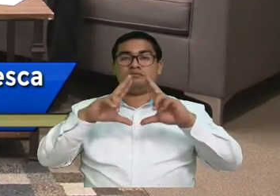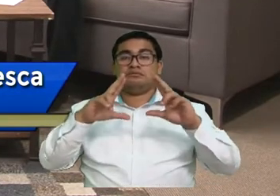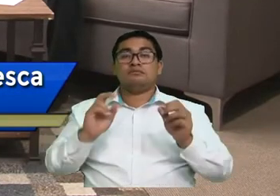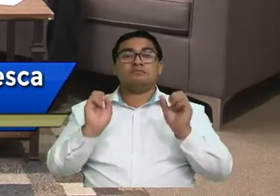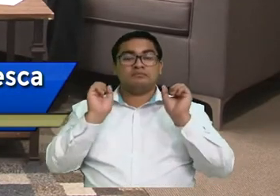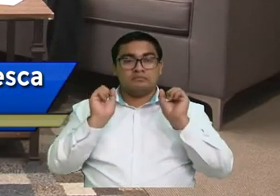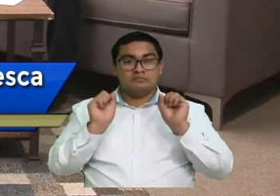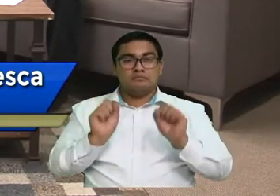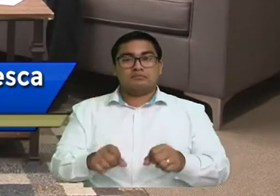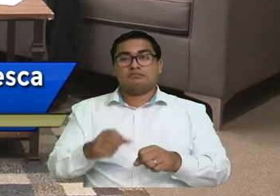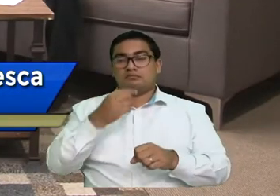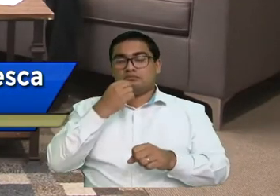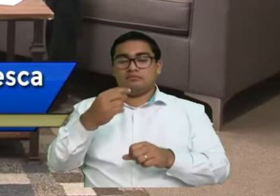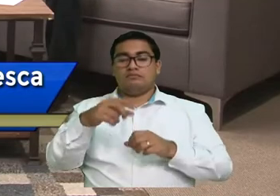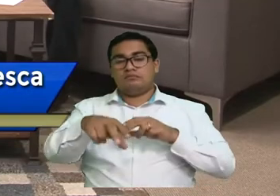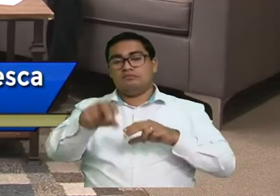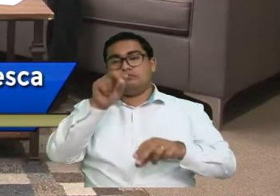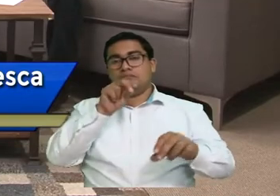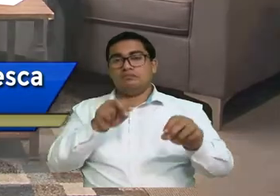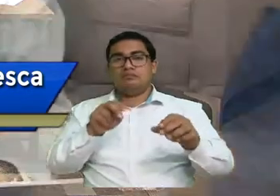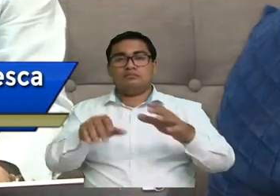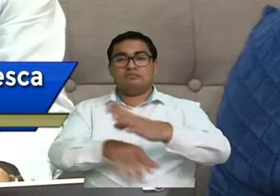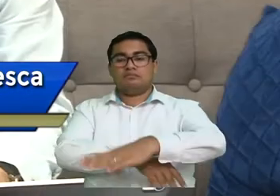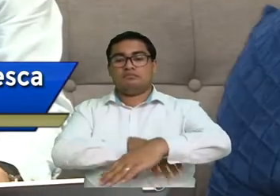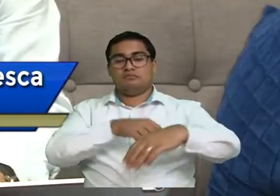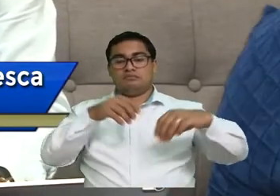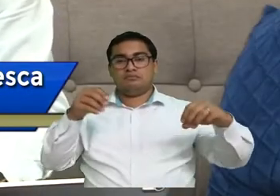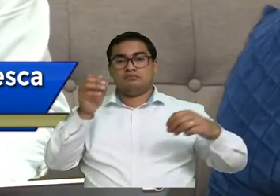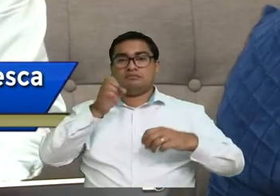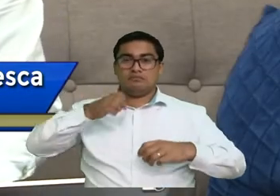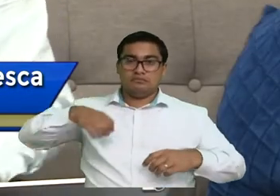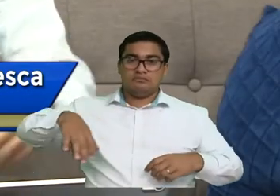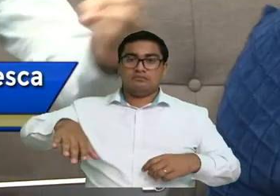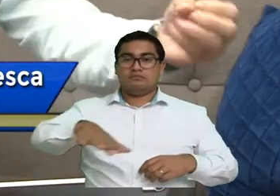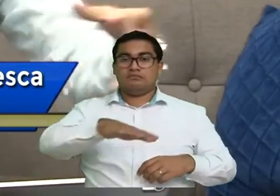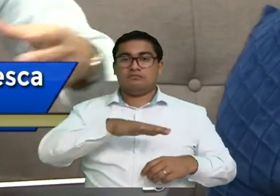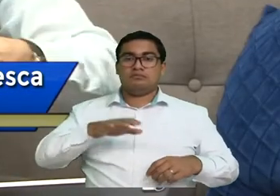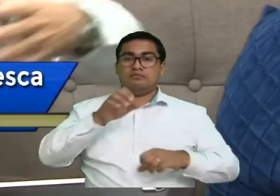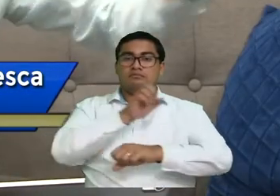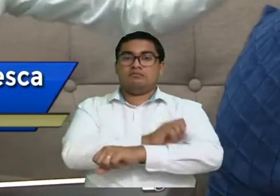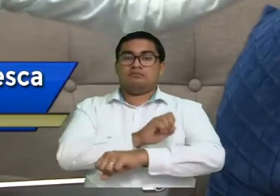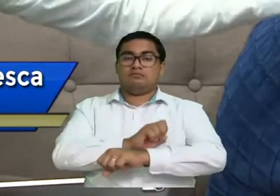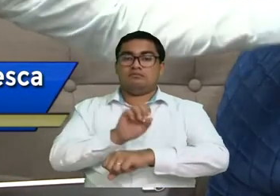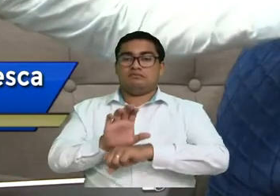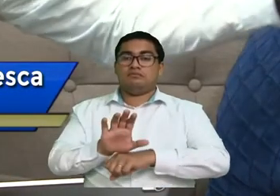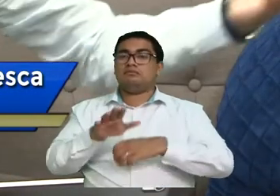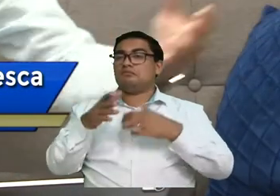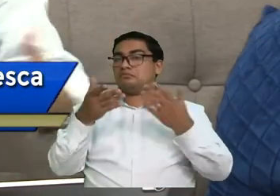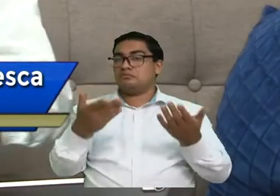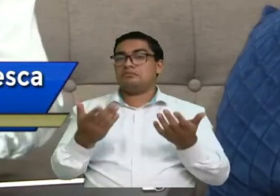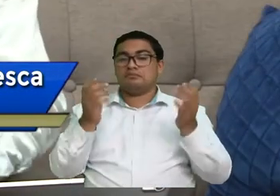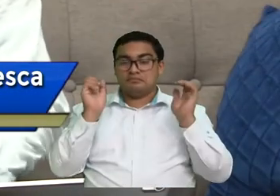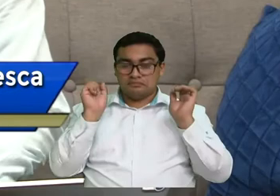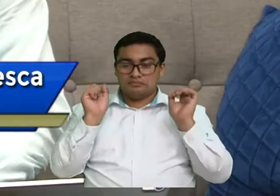estar en Nueva Segovia, en Inotega, en Estelí, claro, en Bogotá, o sea, para poder cubrir